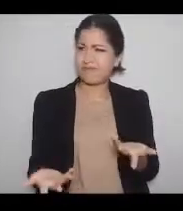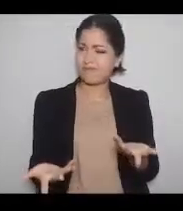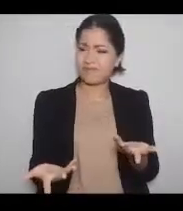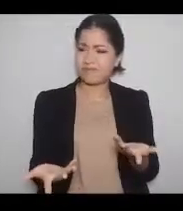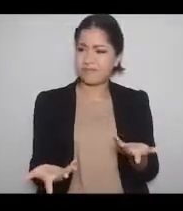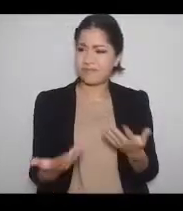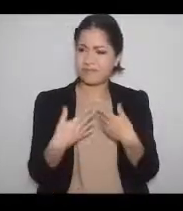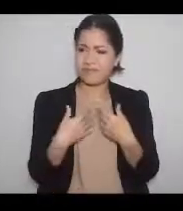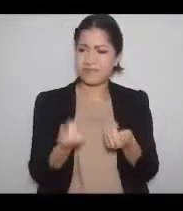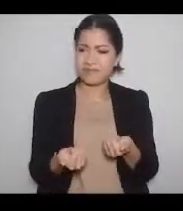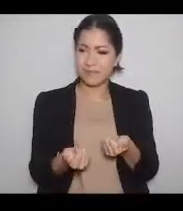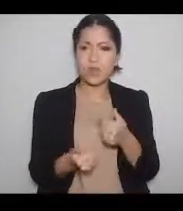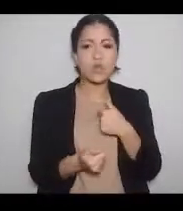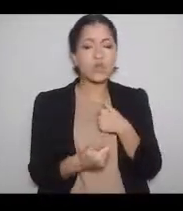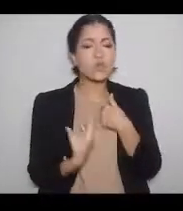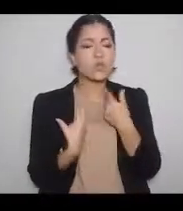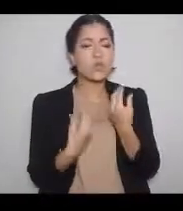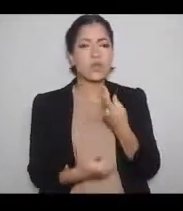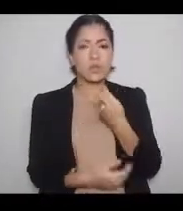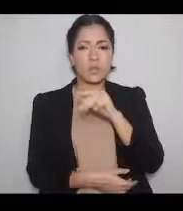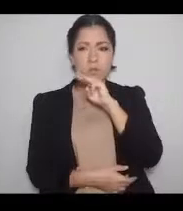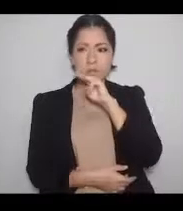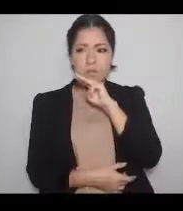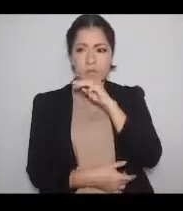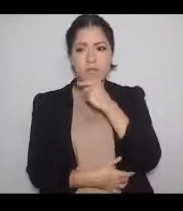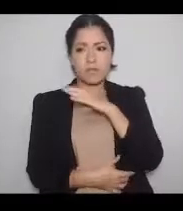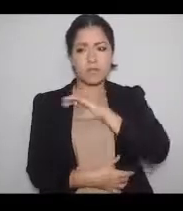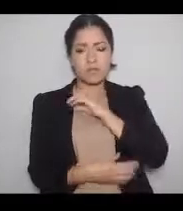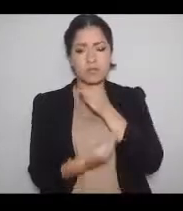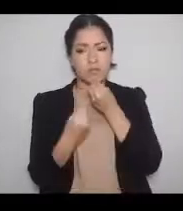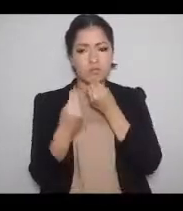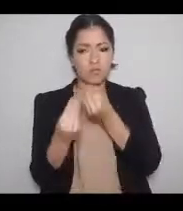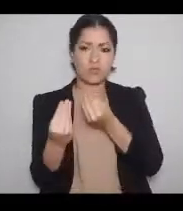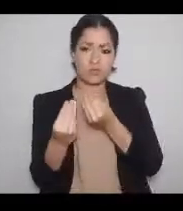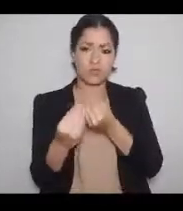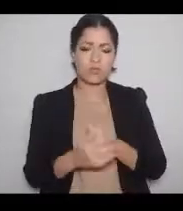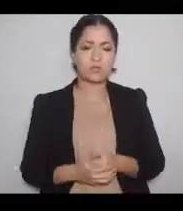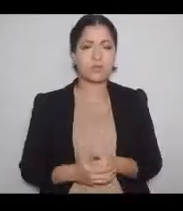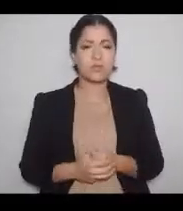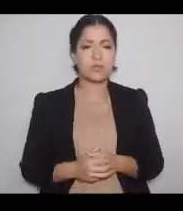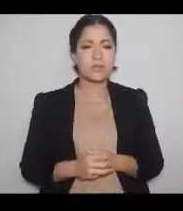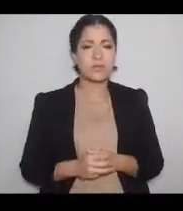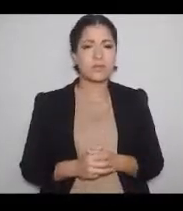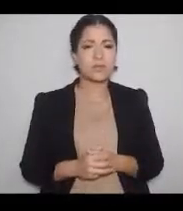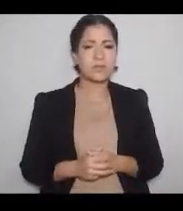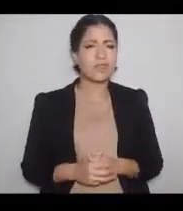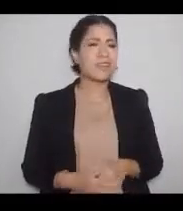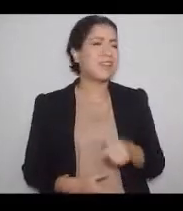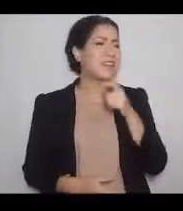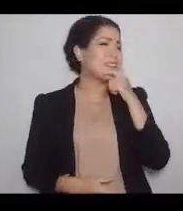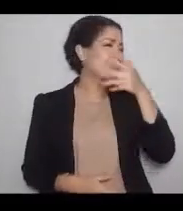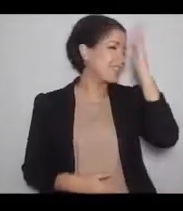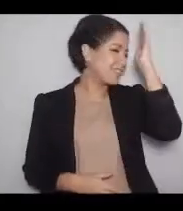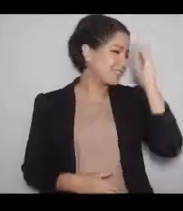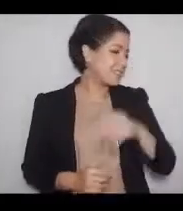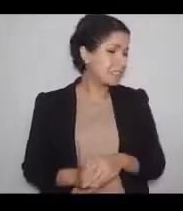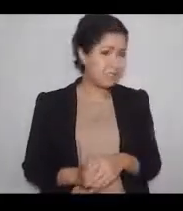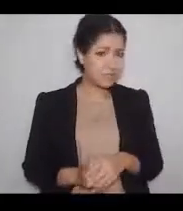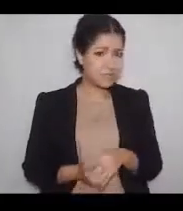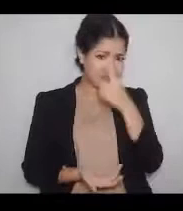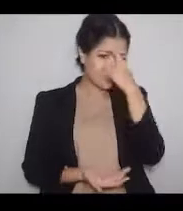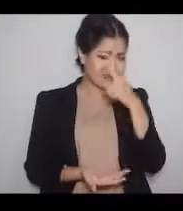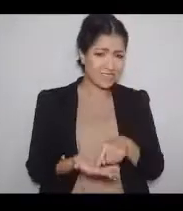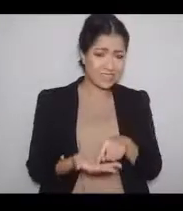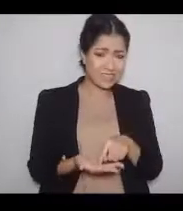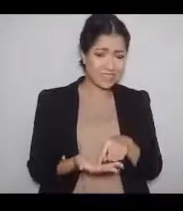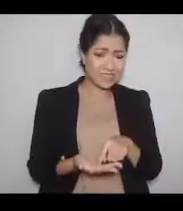¿Te puedo creer? ¿O estás actuando? ¿Acabas de agonizar como Tico Brahe? Bueno, ese es mi personaje, ¿no? Tú también tienes el tuyo. Sí, pero yo